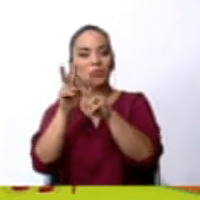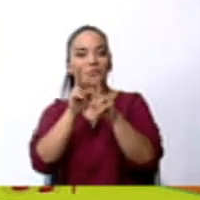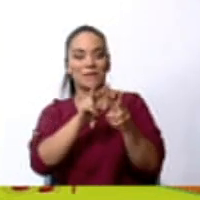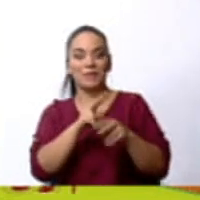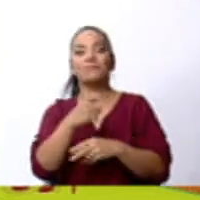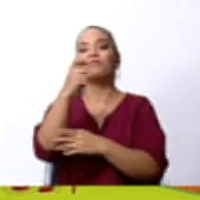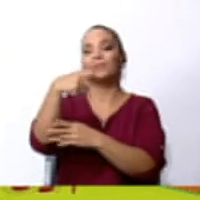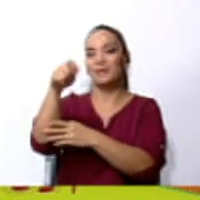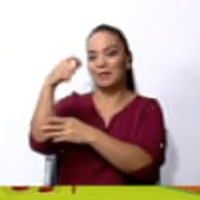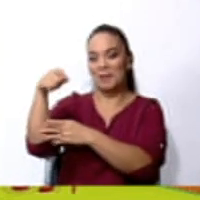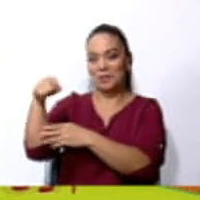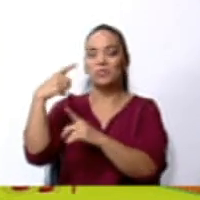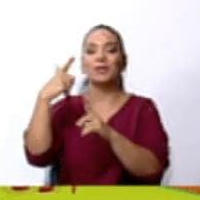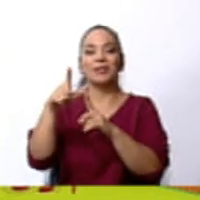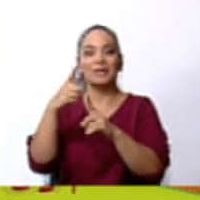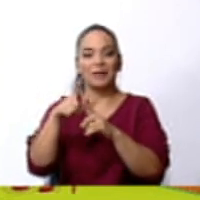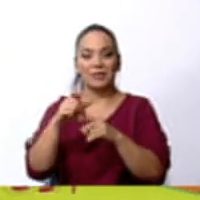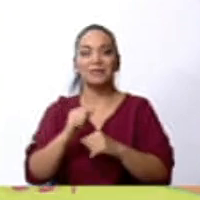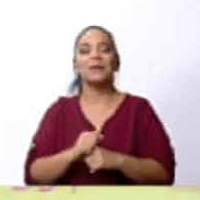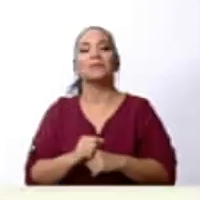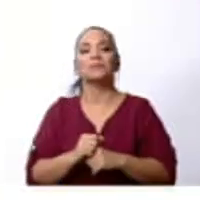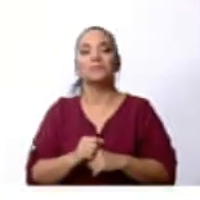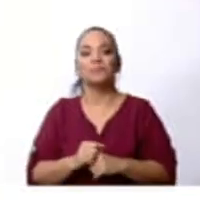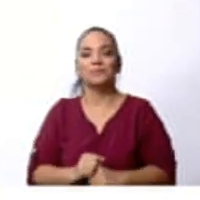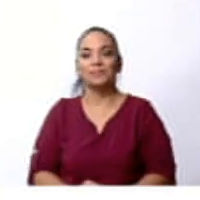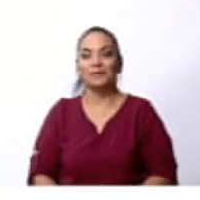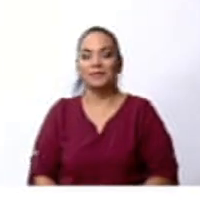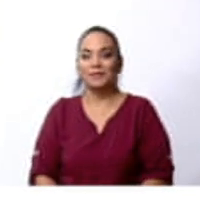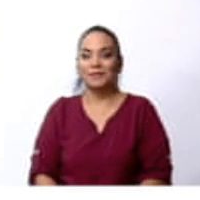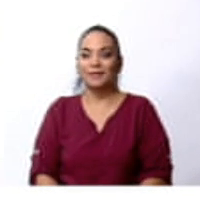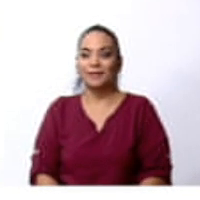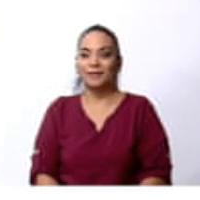trazos de la letra cursiva.